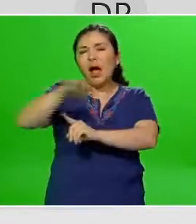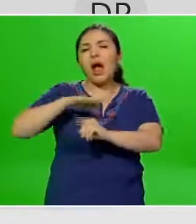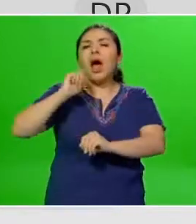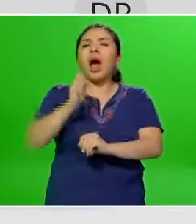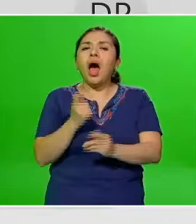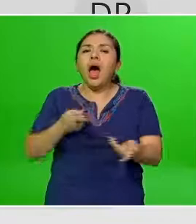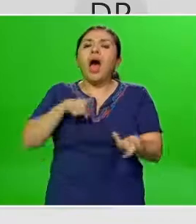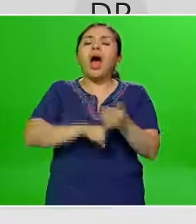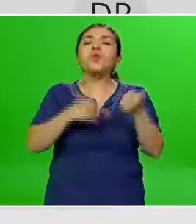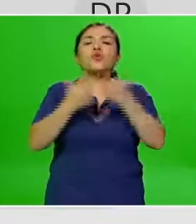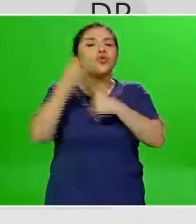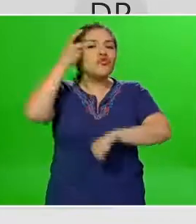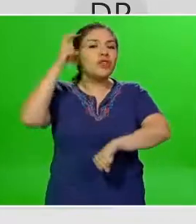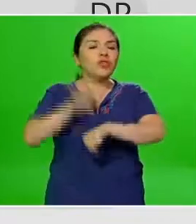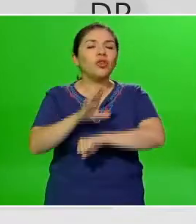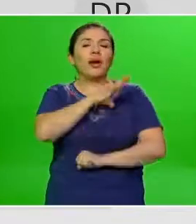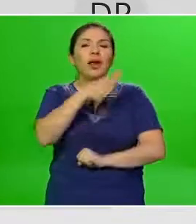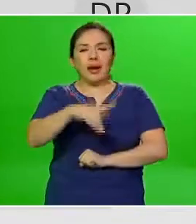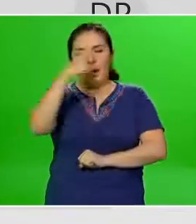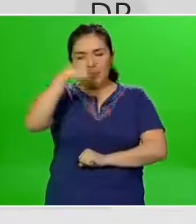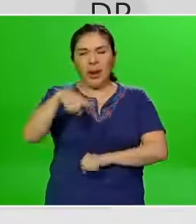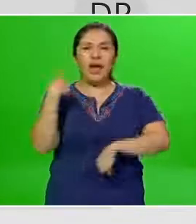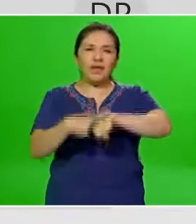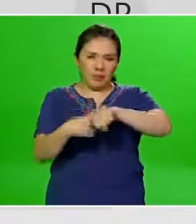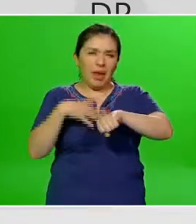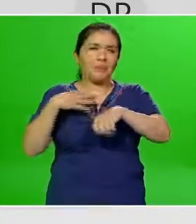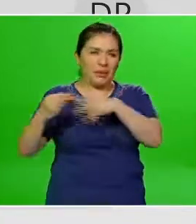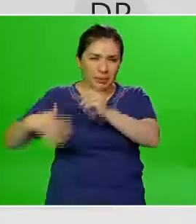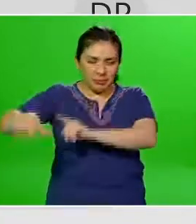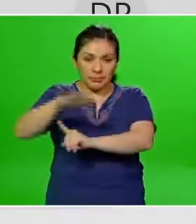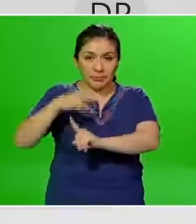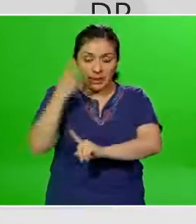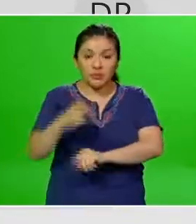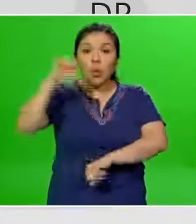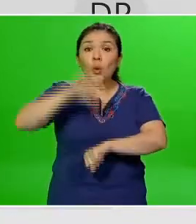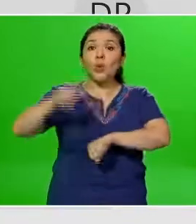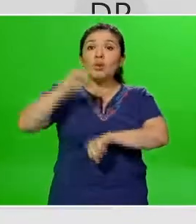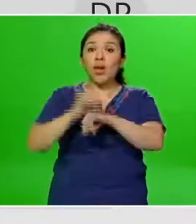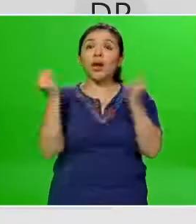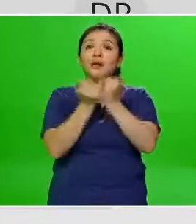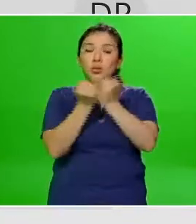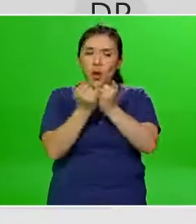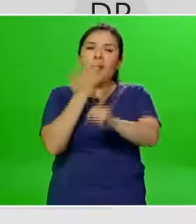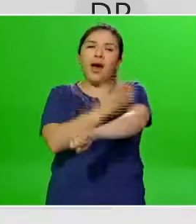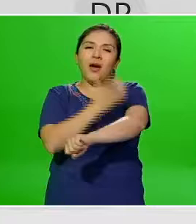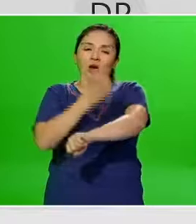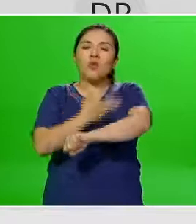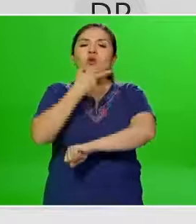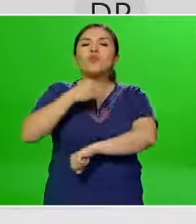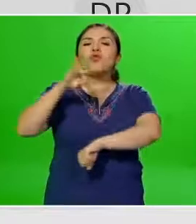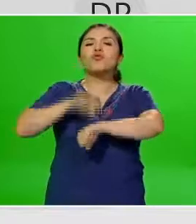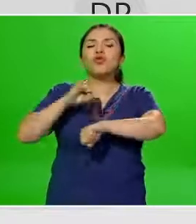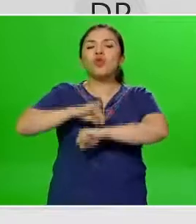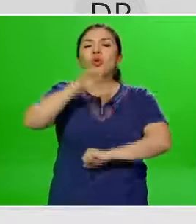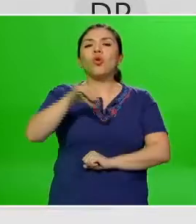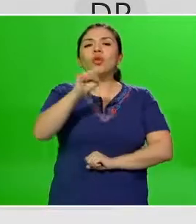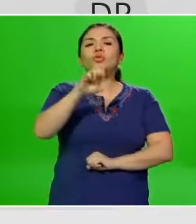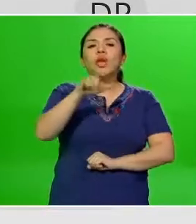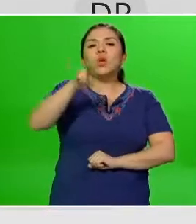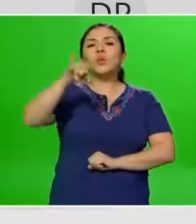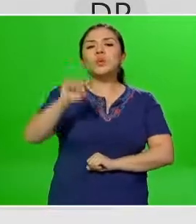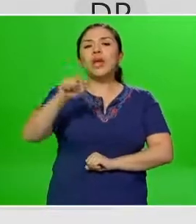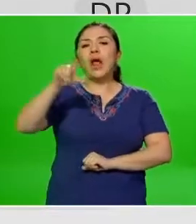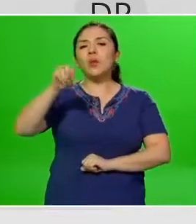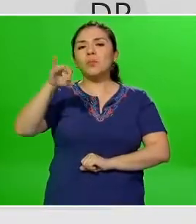pertenece a la Dirección General de Epidemiología. El día de hoy nos acompaña también vía remota el doctor José Luis Alomía